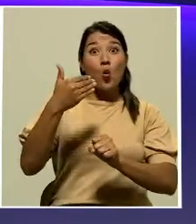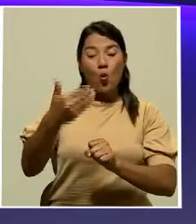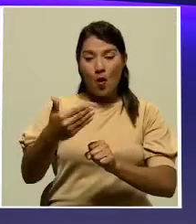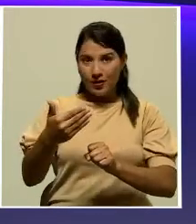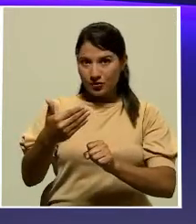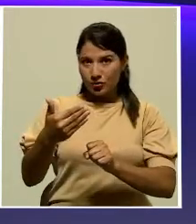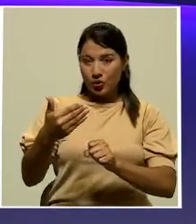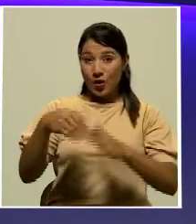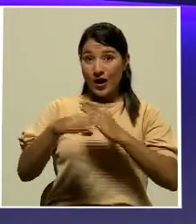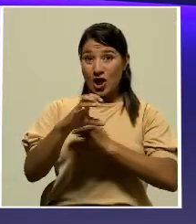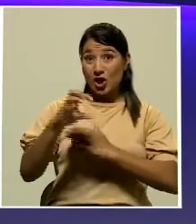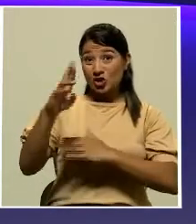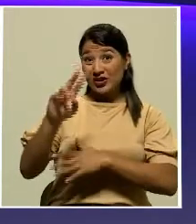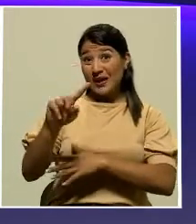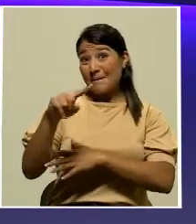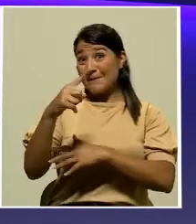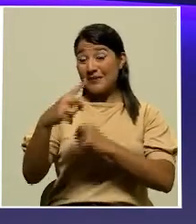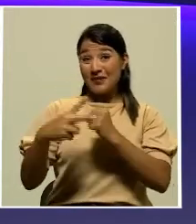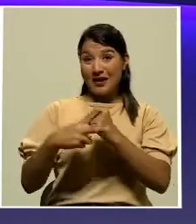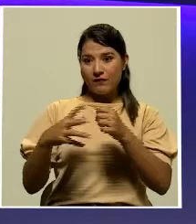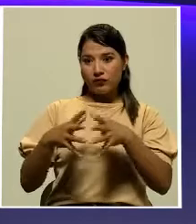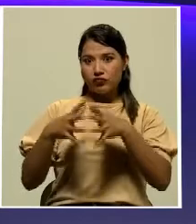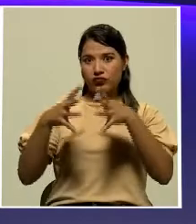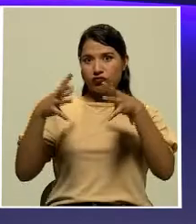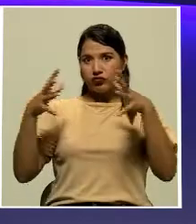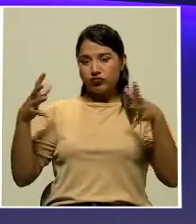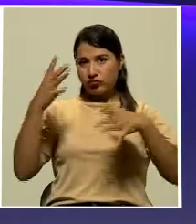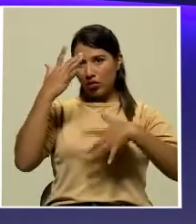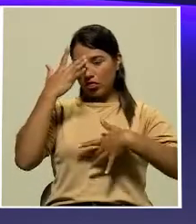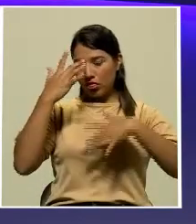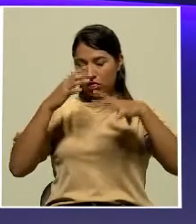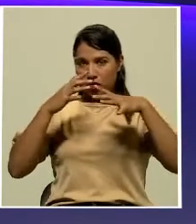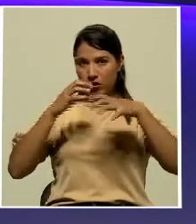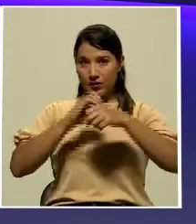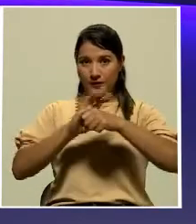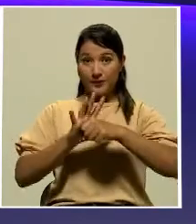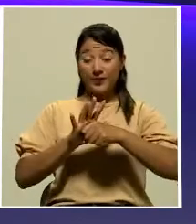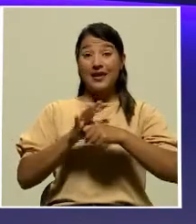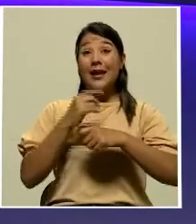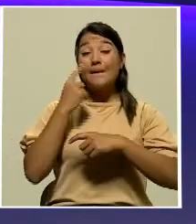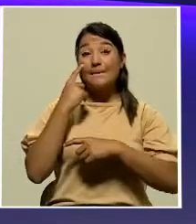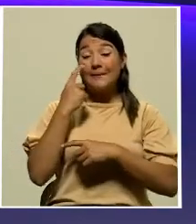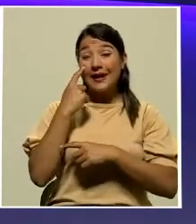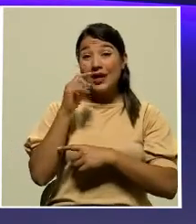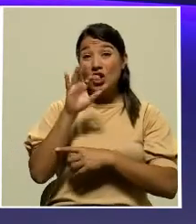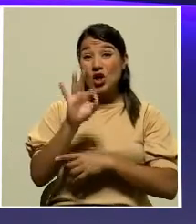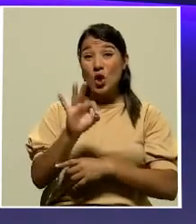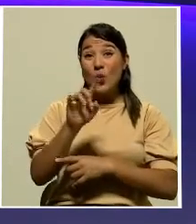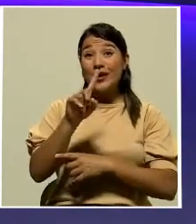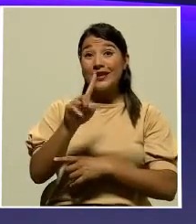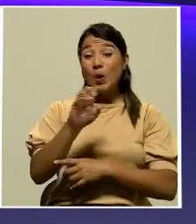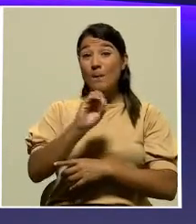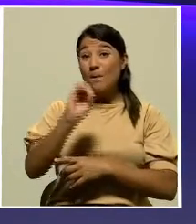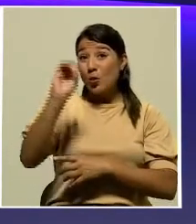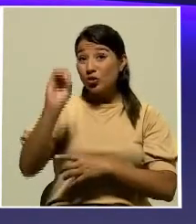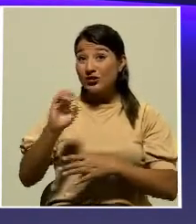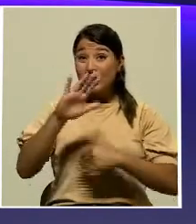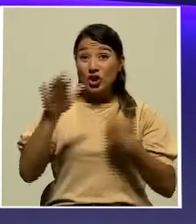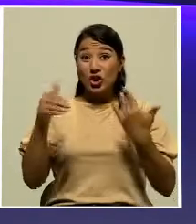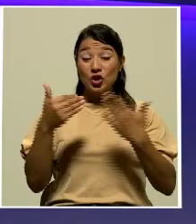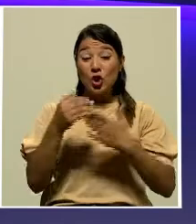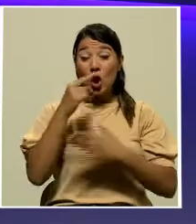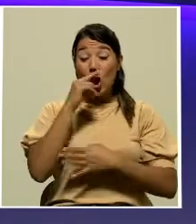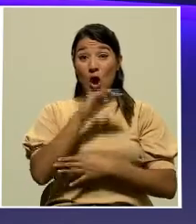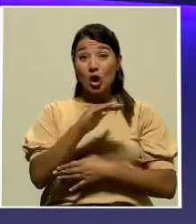pandemia, oiga la cifra, el 91% de todos los niños y las